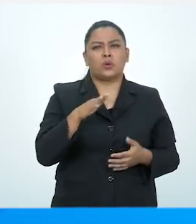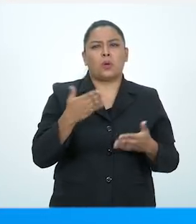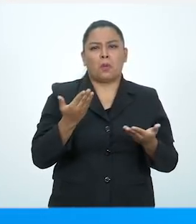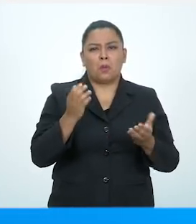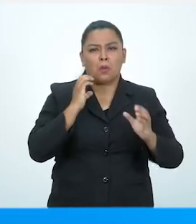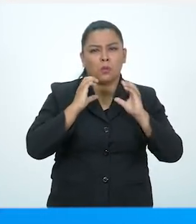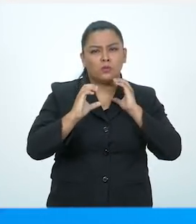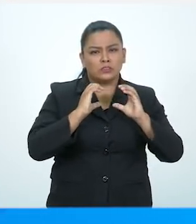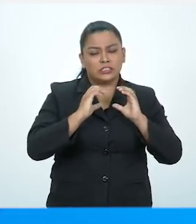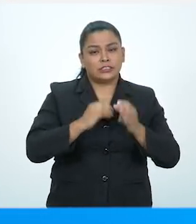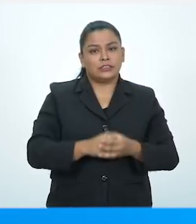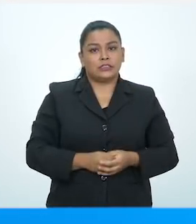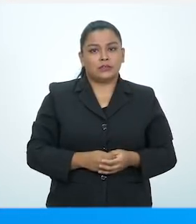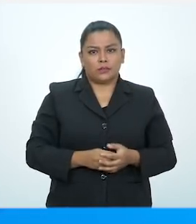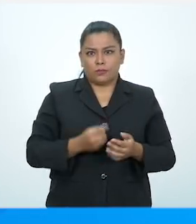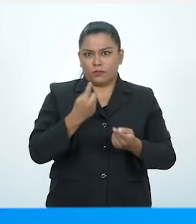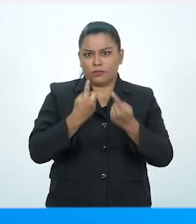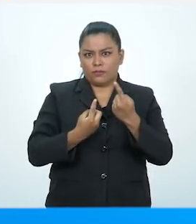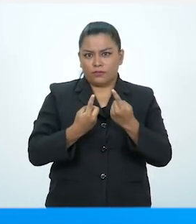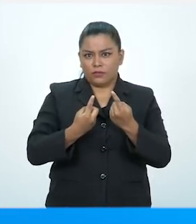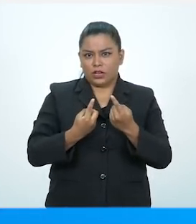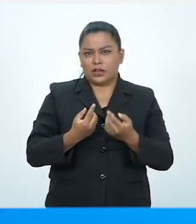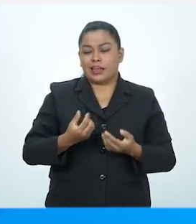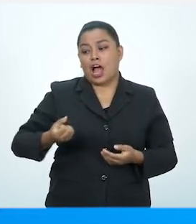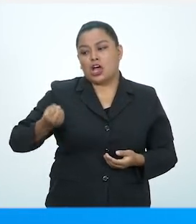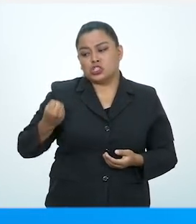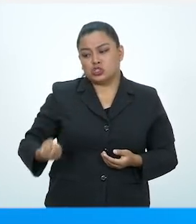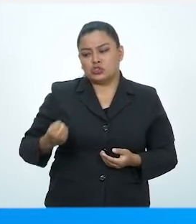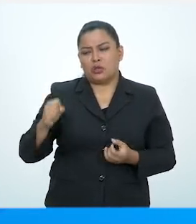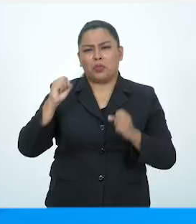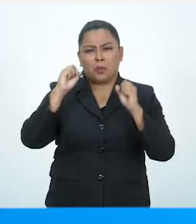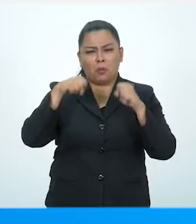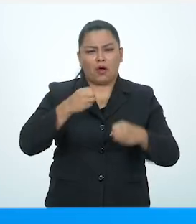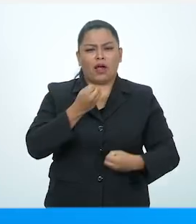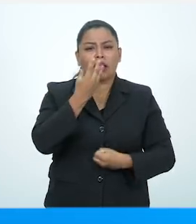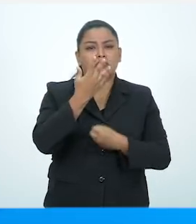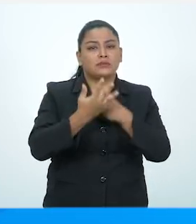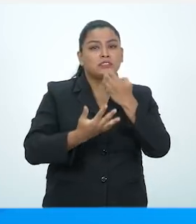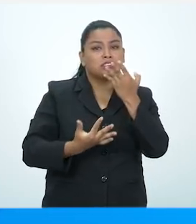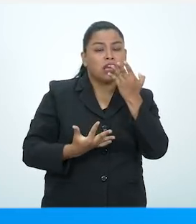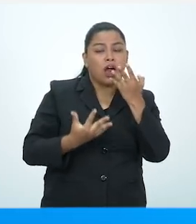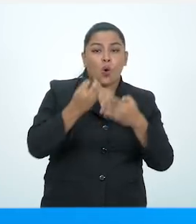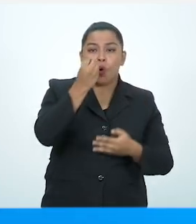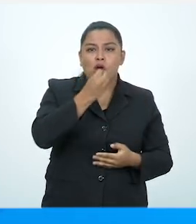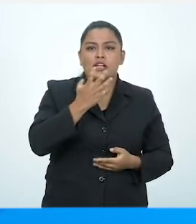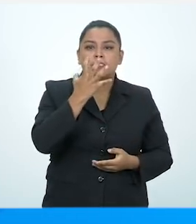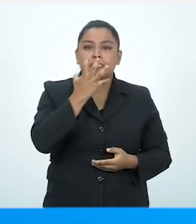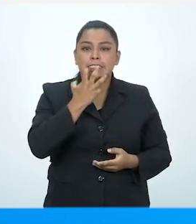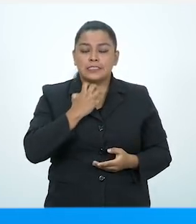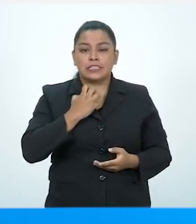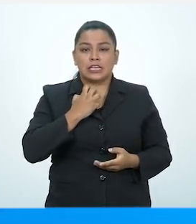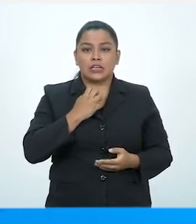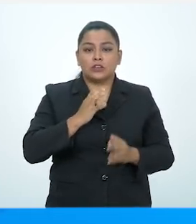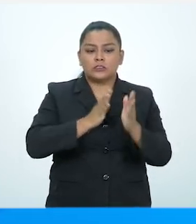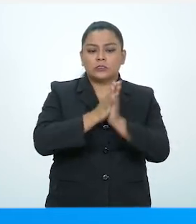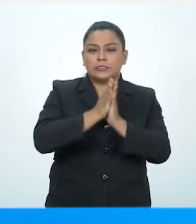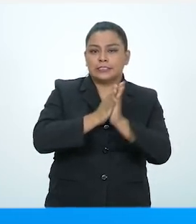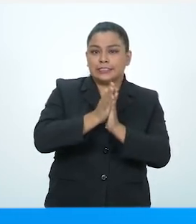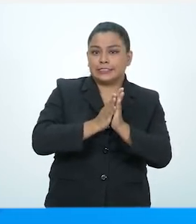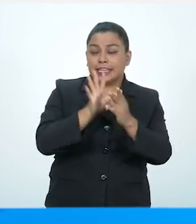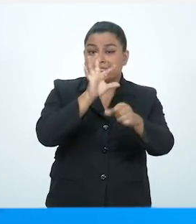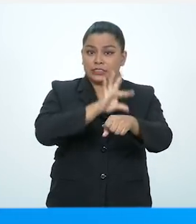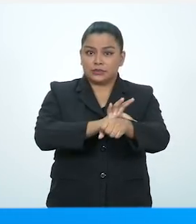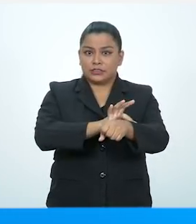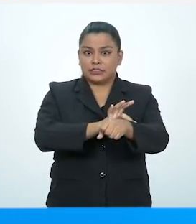situaciones comunicativas en las cuales el estudiantado expresa de forma oral sus deseos,